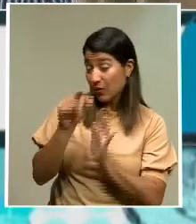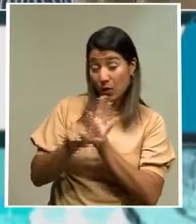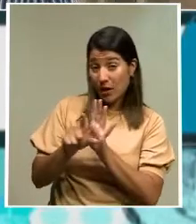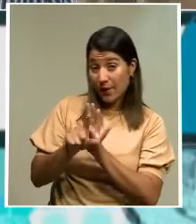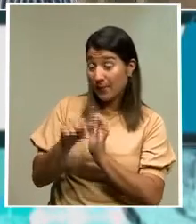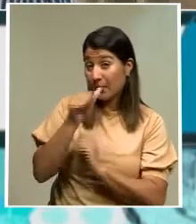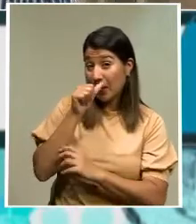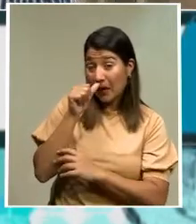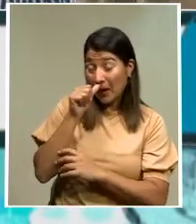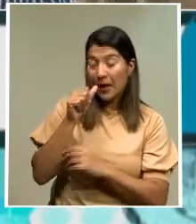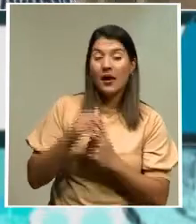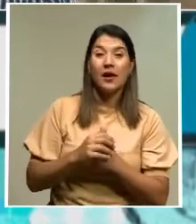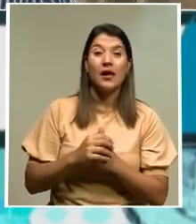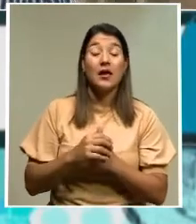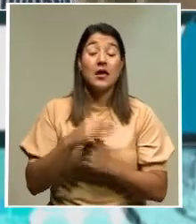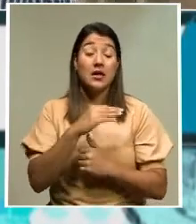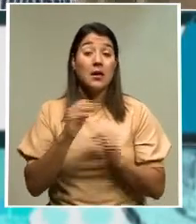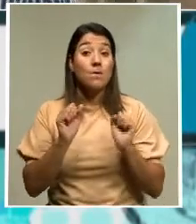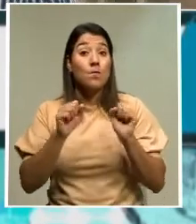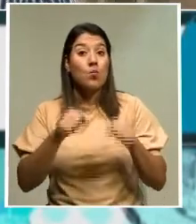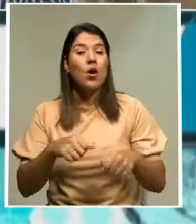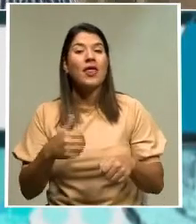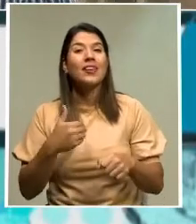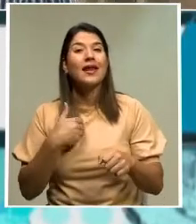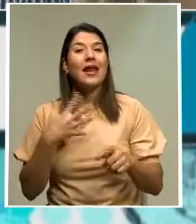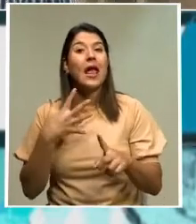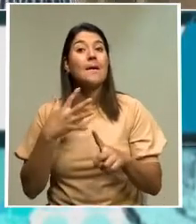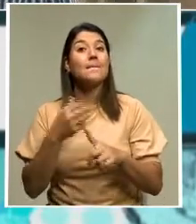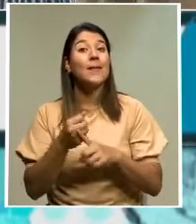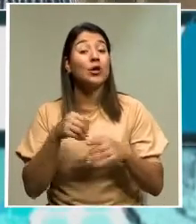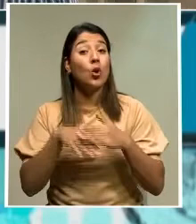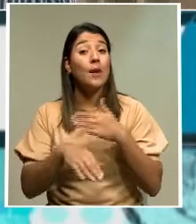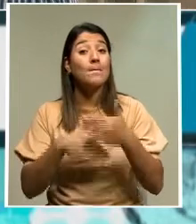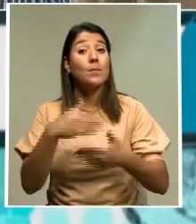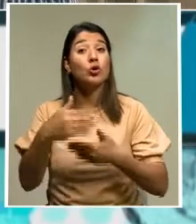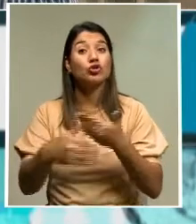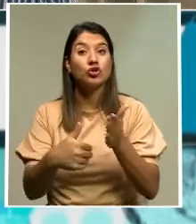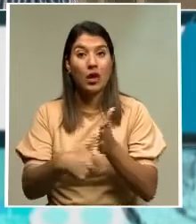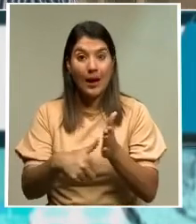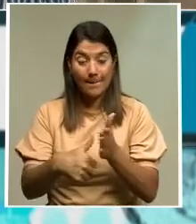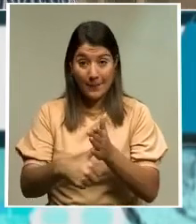incluso impacto en la campaña electoral.